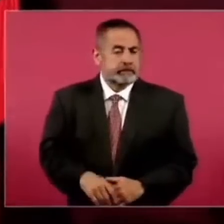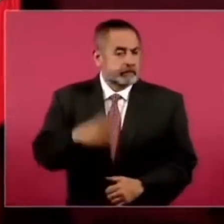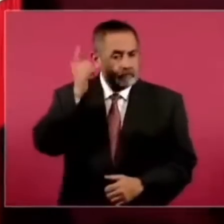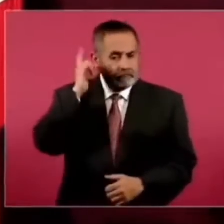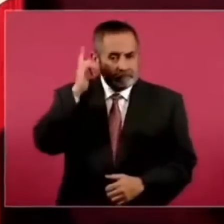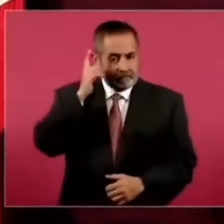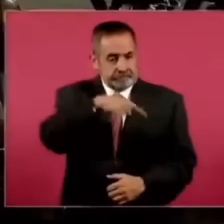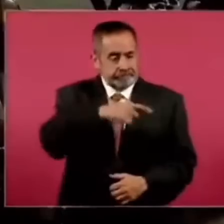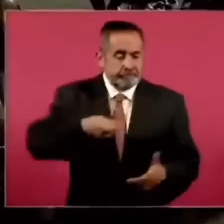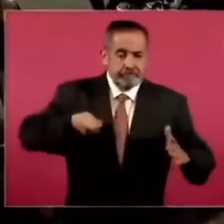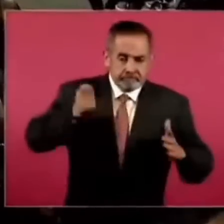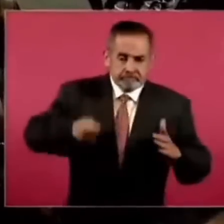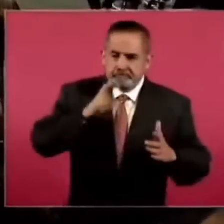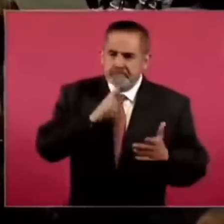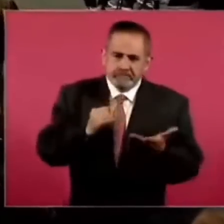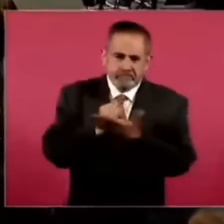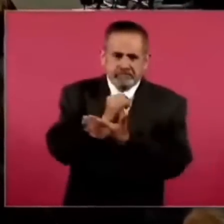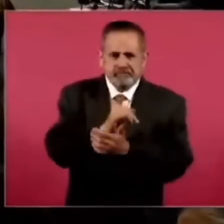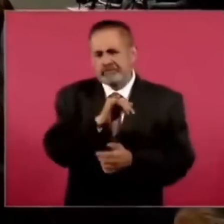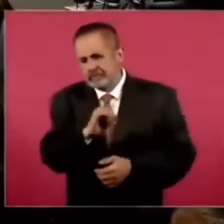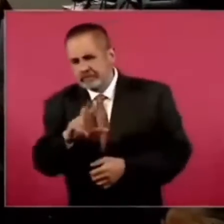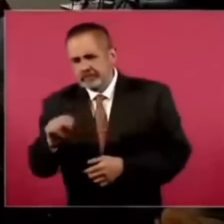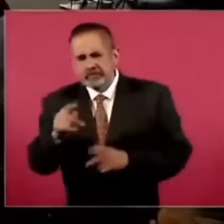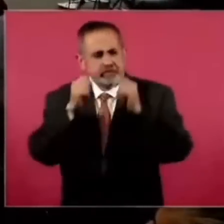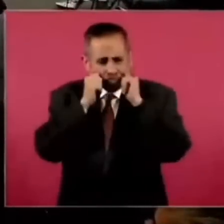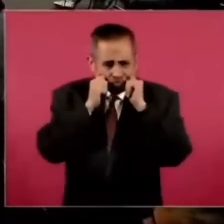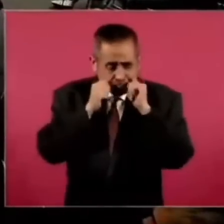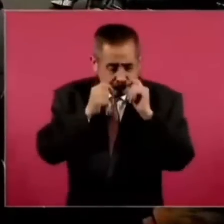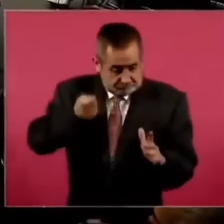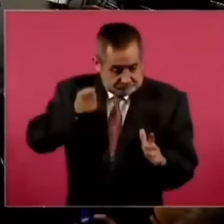ojalá y resuelva en un sentido o en otro,